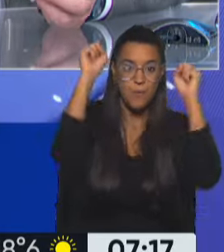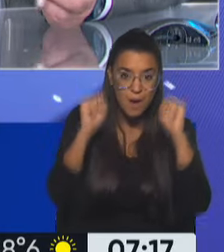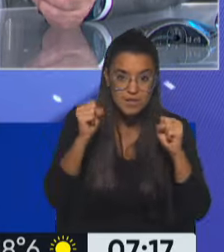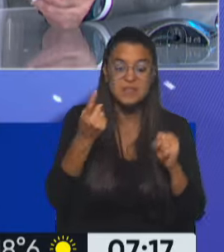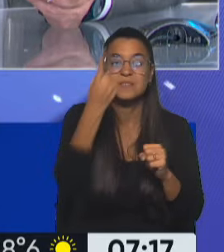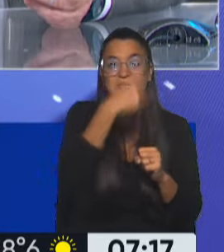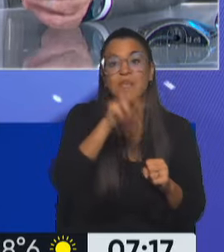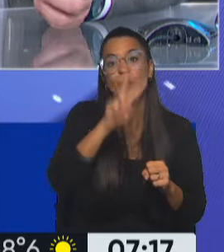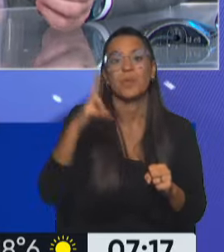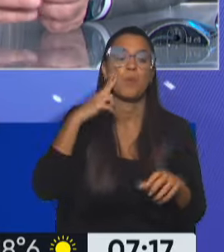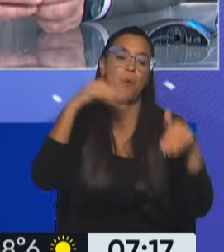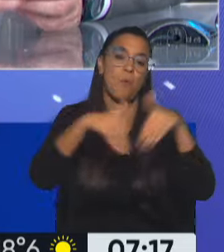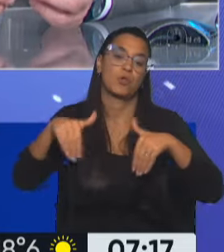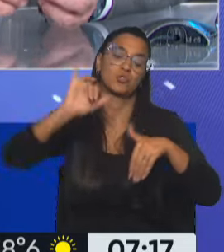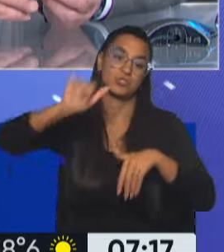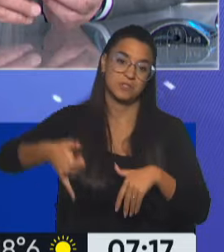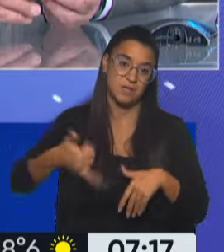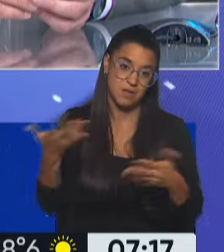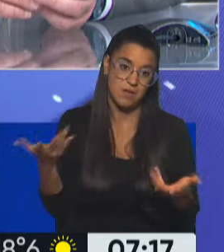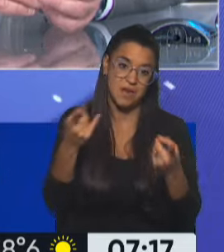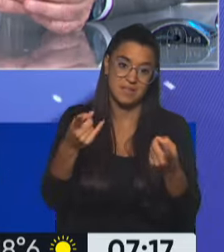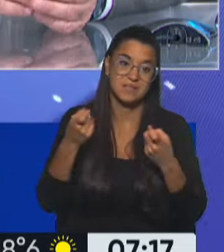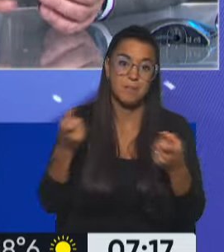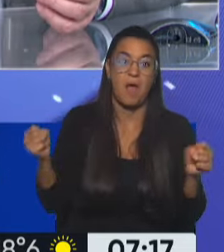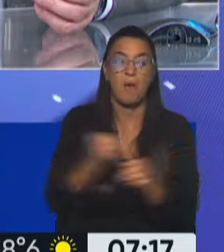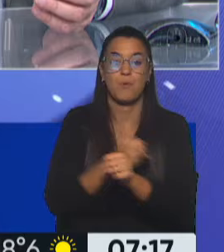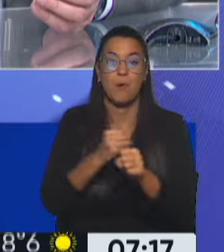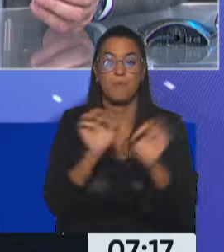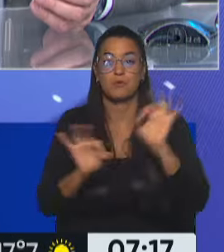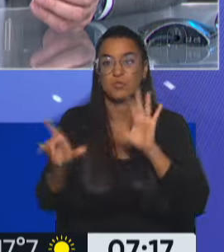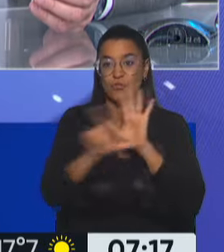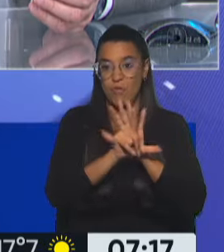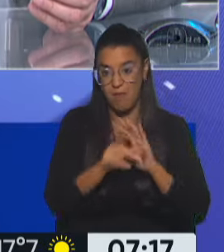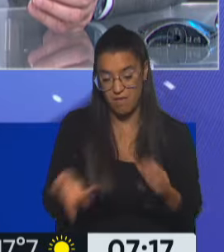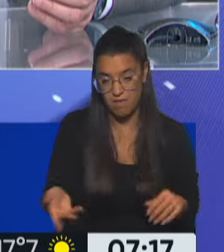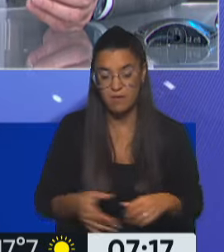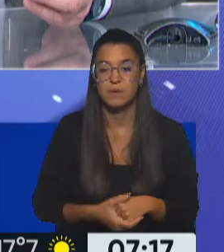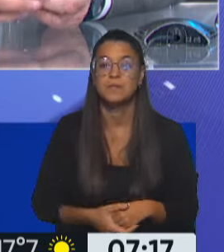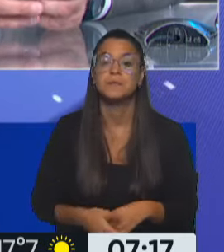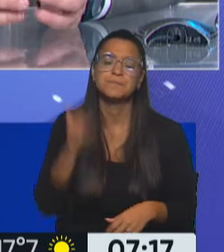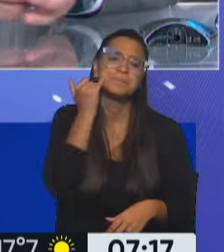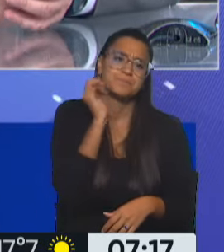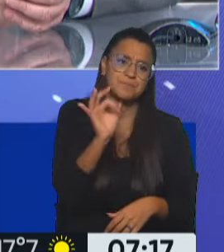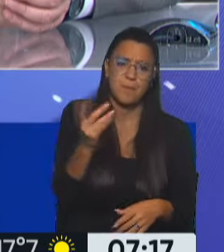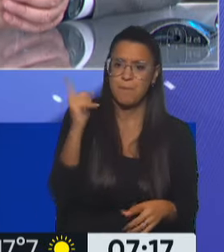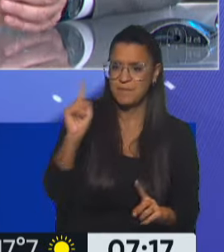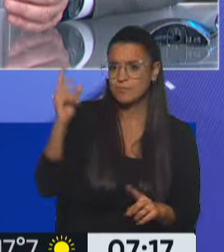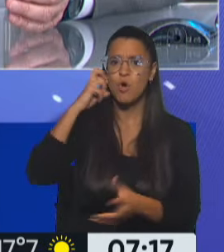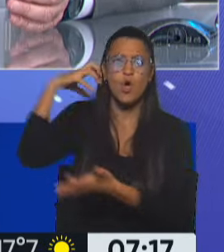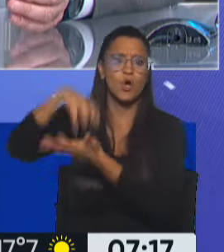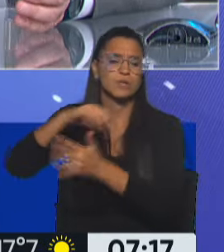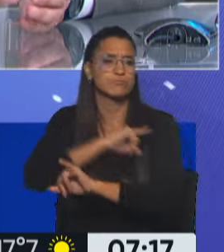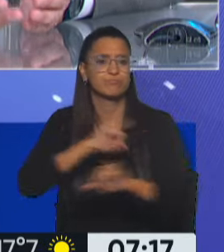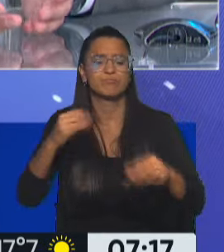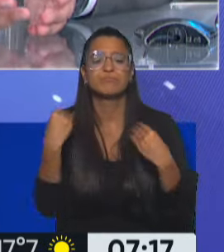129 votos necesarios para aprobar el proyecto de ley ya saben porque también lo han señalado desde el congreso que